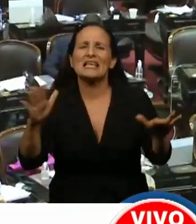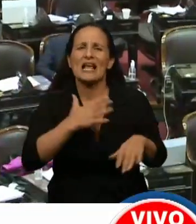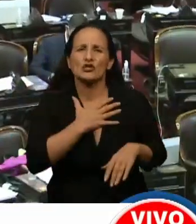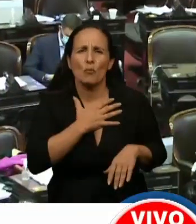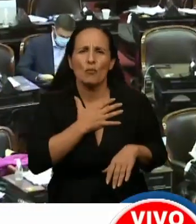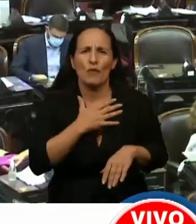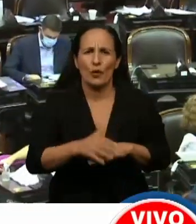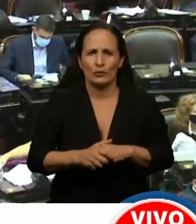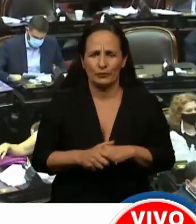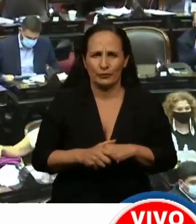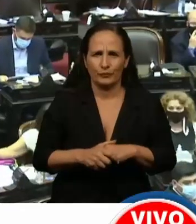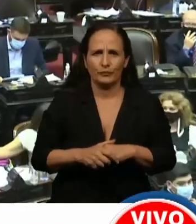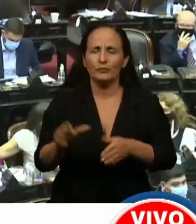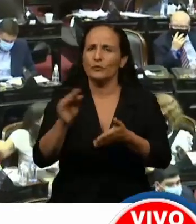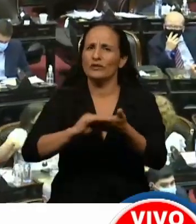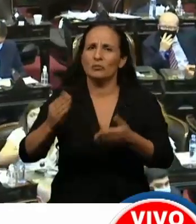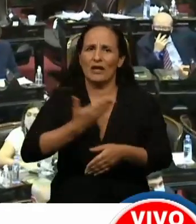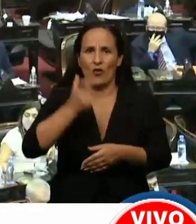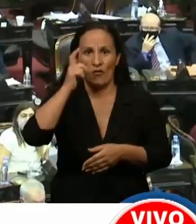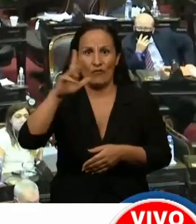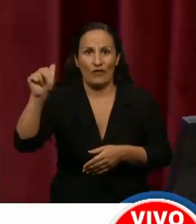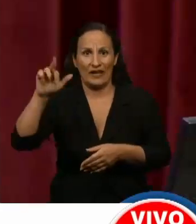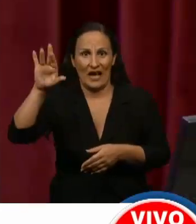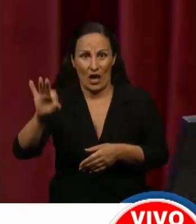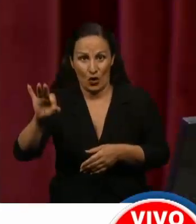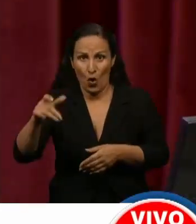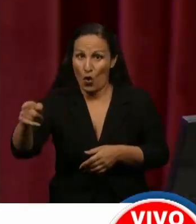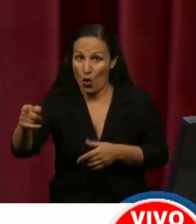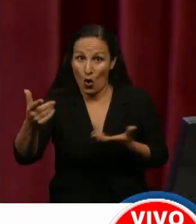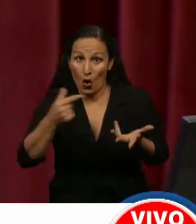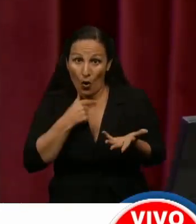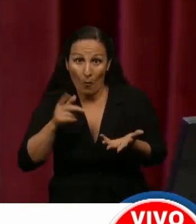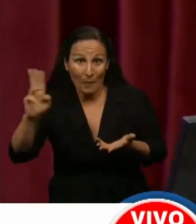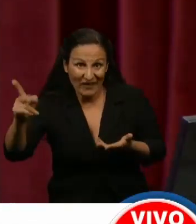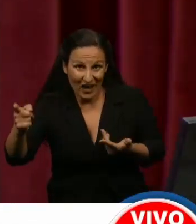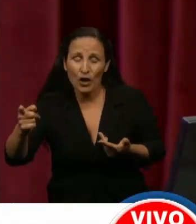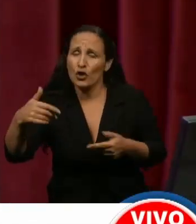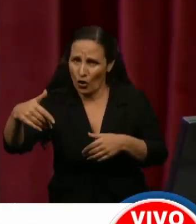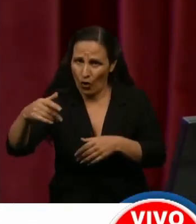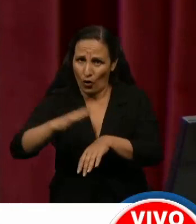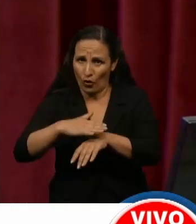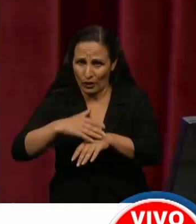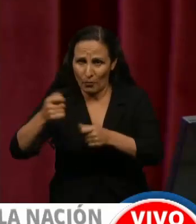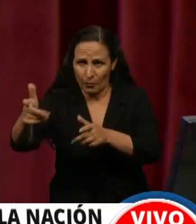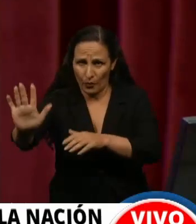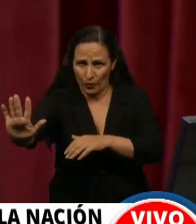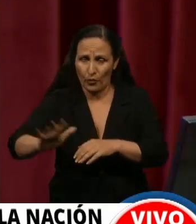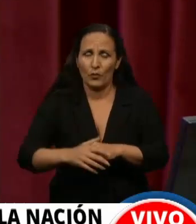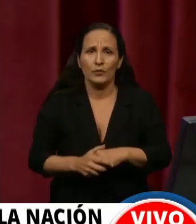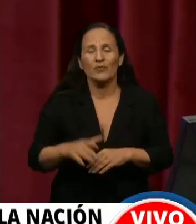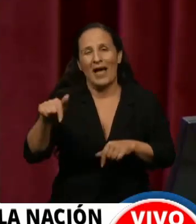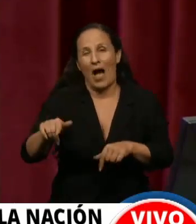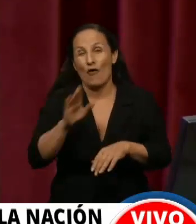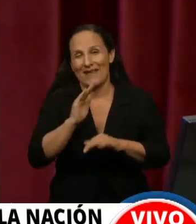favor. Diputado Ferraro, si quiere, después, si tiene una cuestión de privilegio, le voy a dar la palabra.